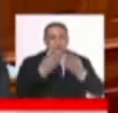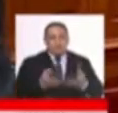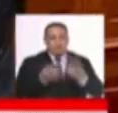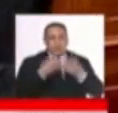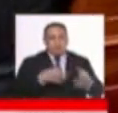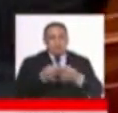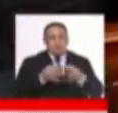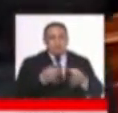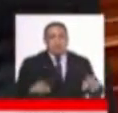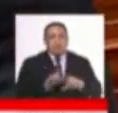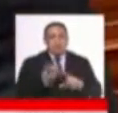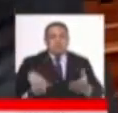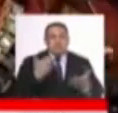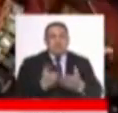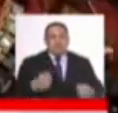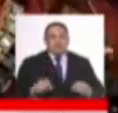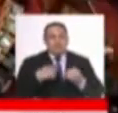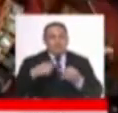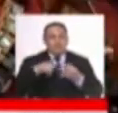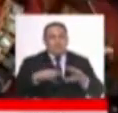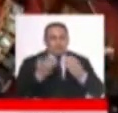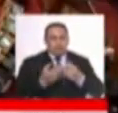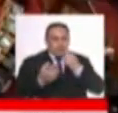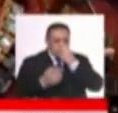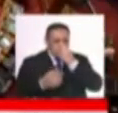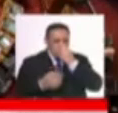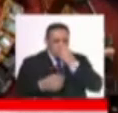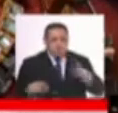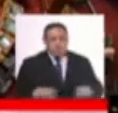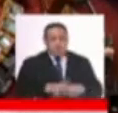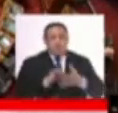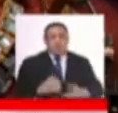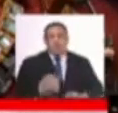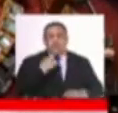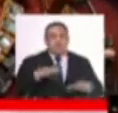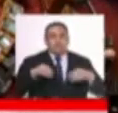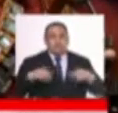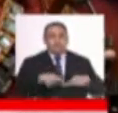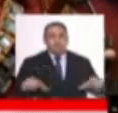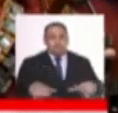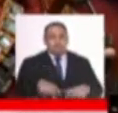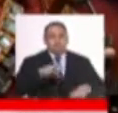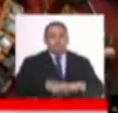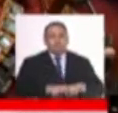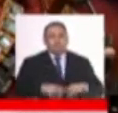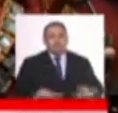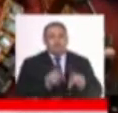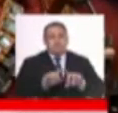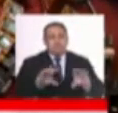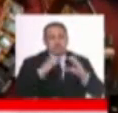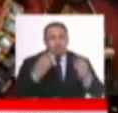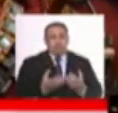gobierno. Pero necesitamos urgentemente un ministro de salud en medio de la quinta ola, competente.